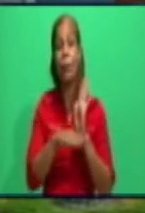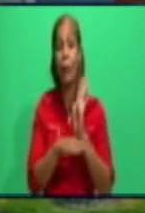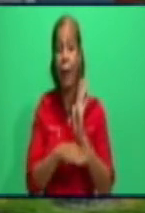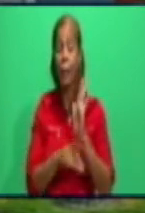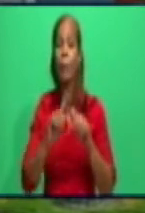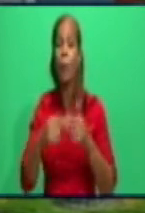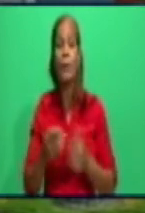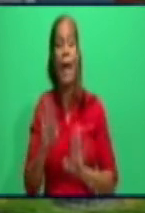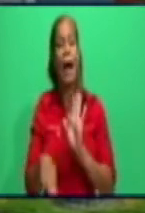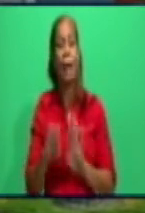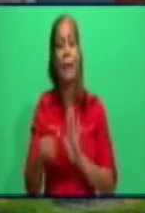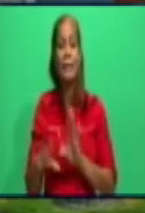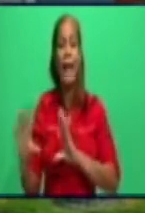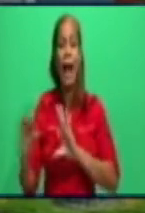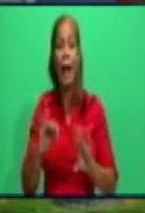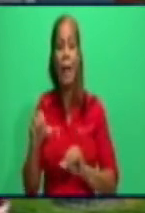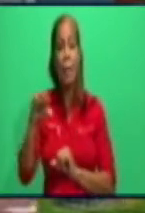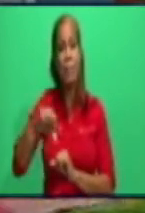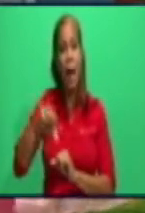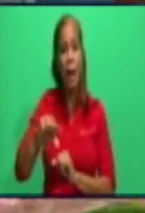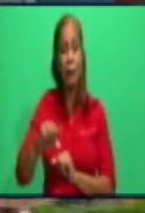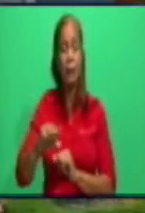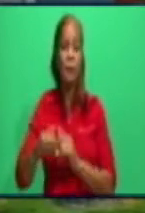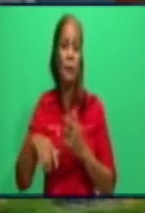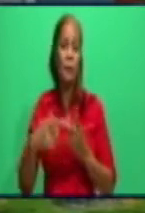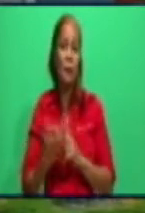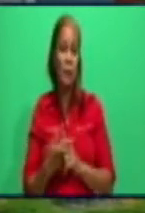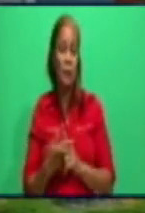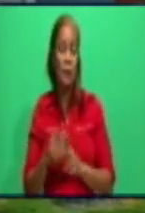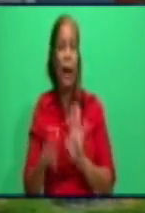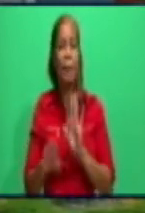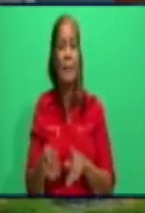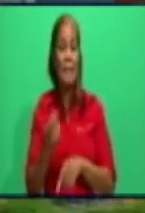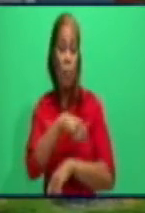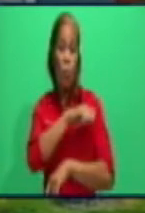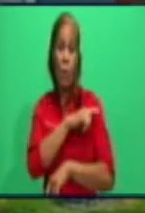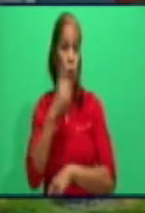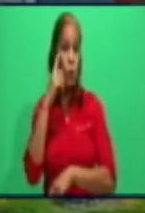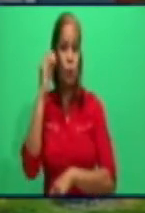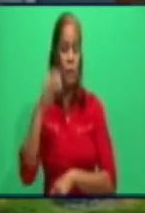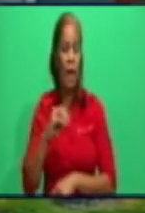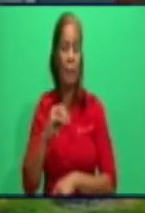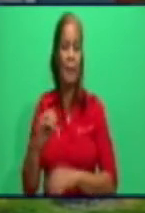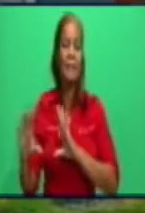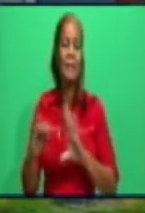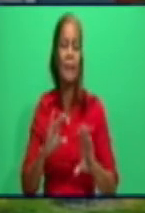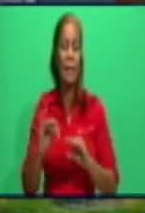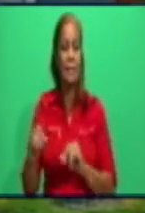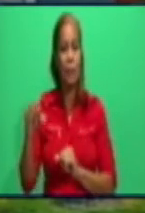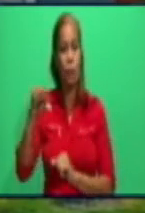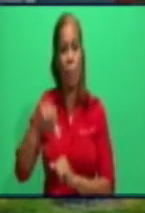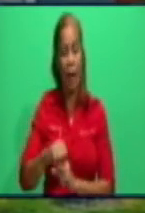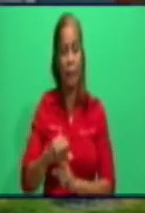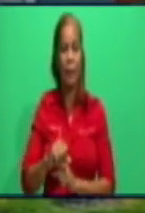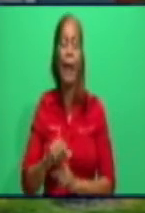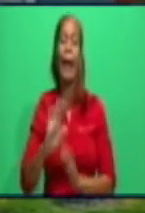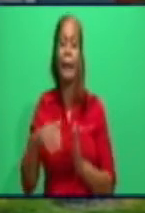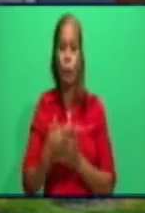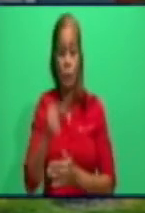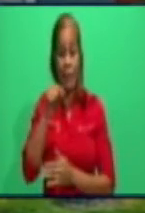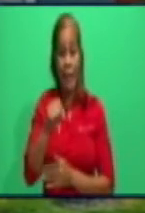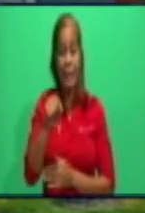bocas que se dejan llevar por rumores nada fiables en nuestras calles. Esa es la panorámica que